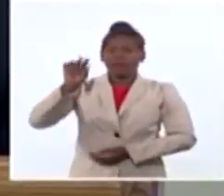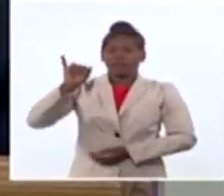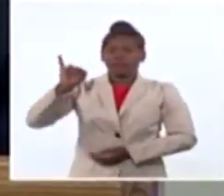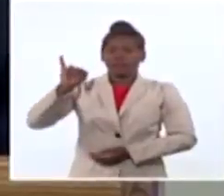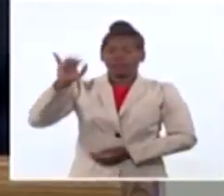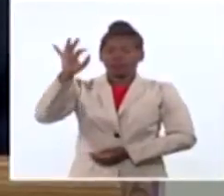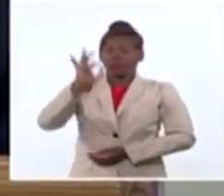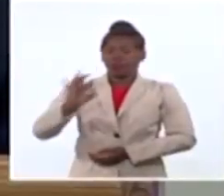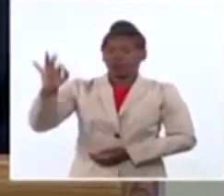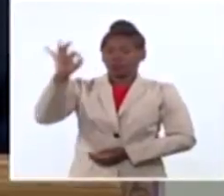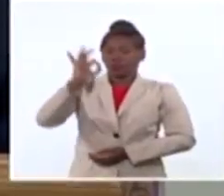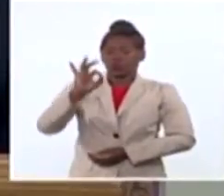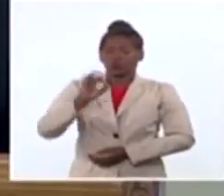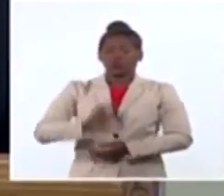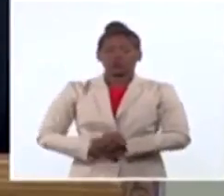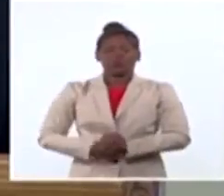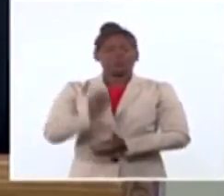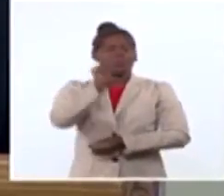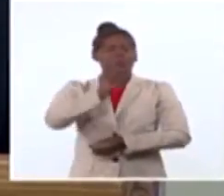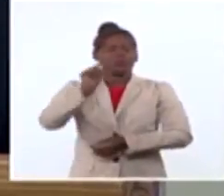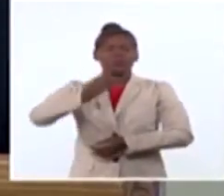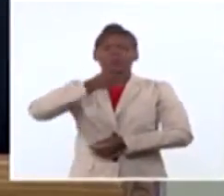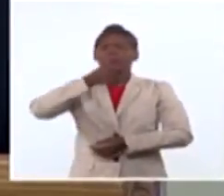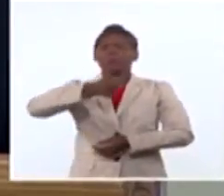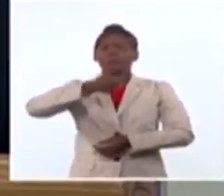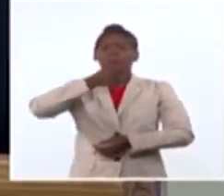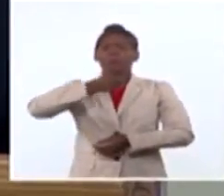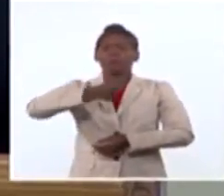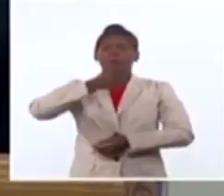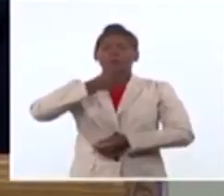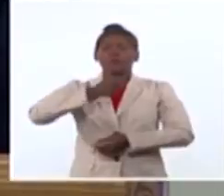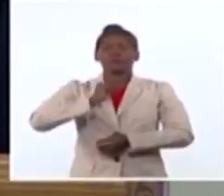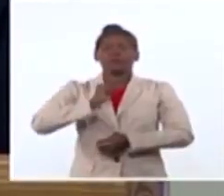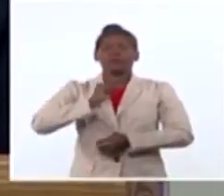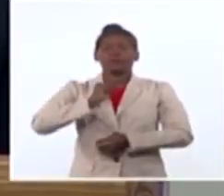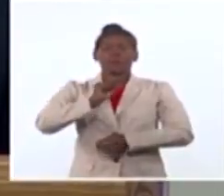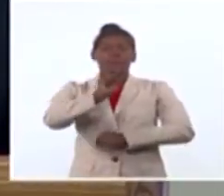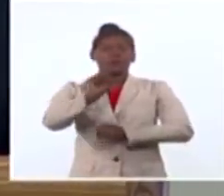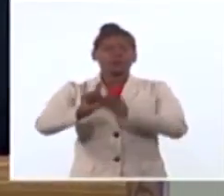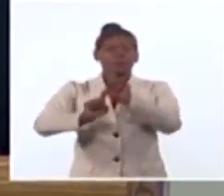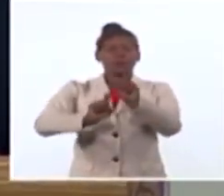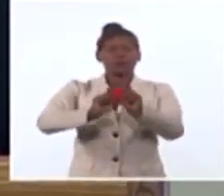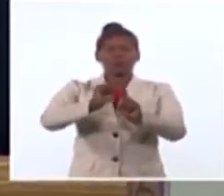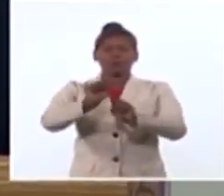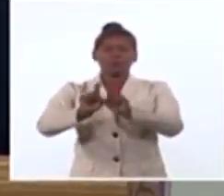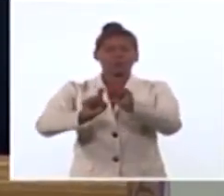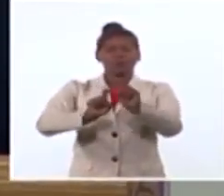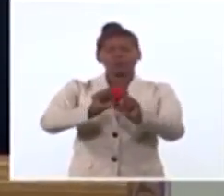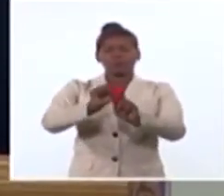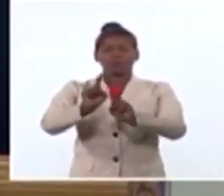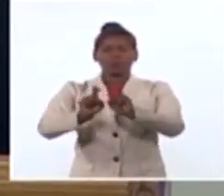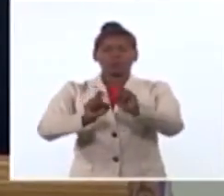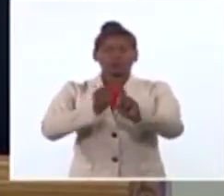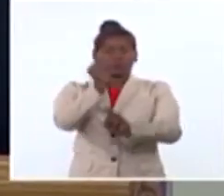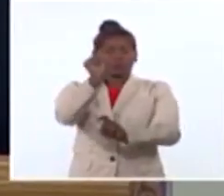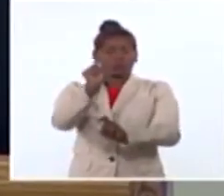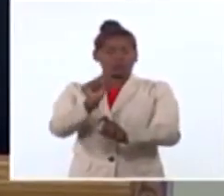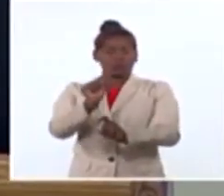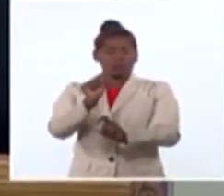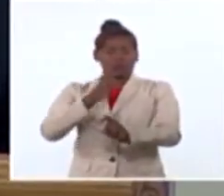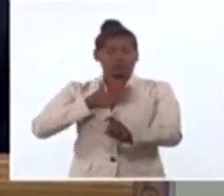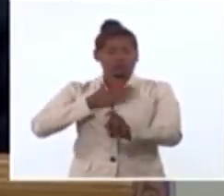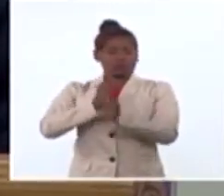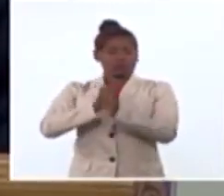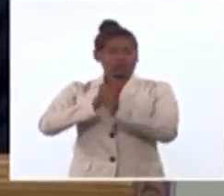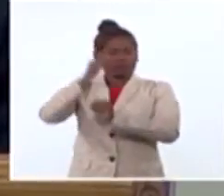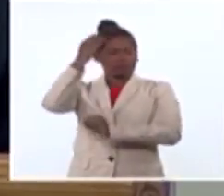periodistas preguntaron al vocero del Departamento de Estado cuál era la relación del gobierno de